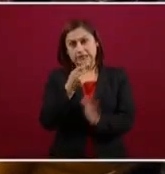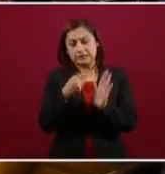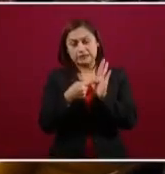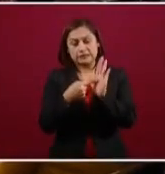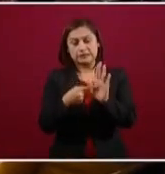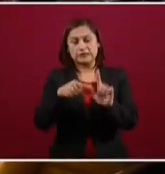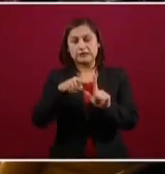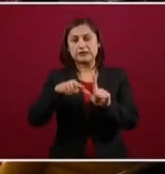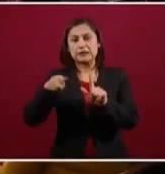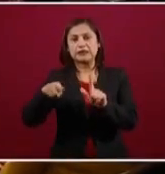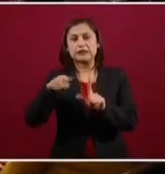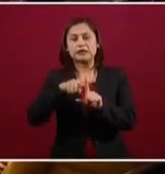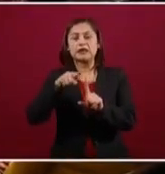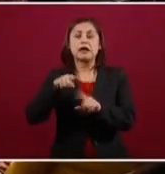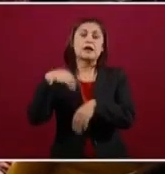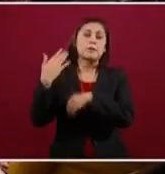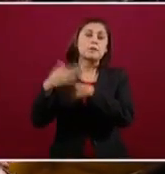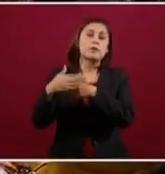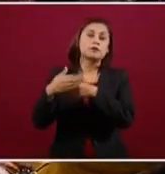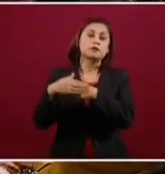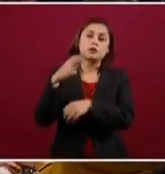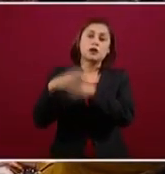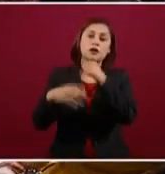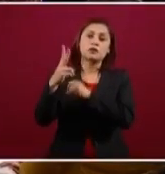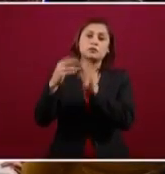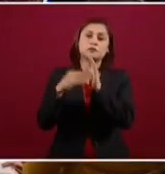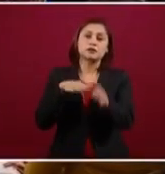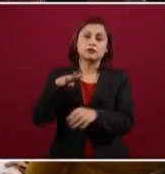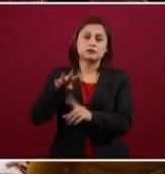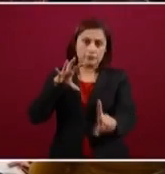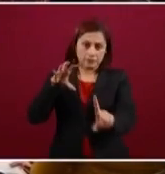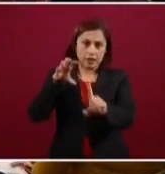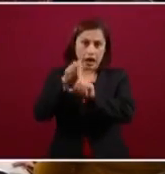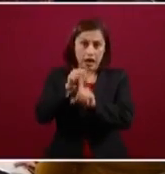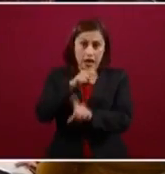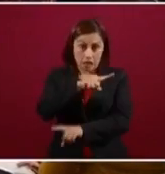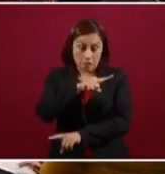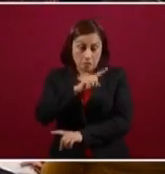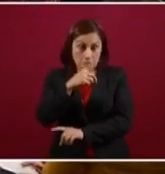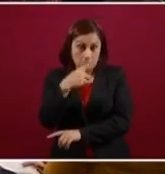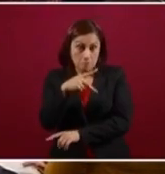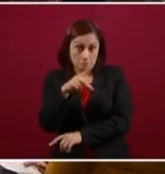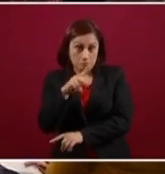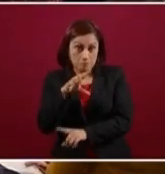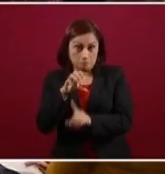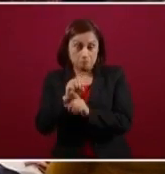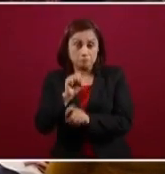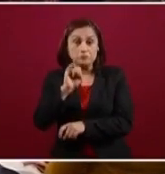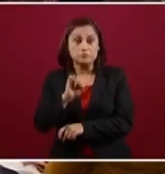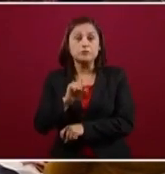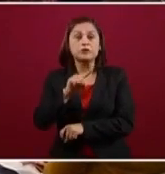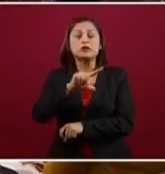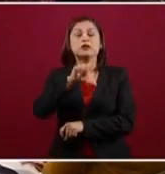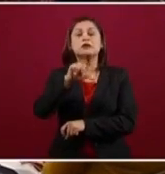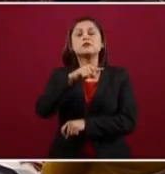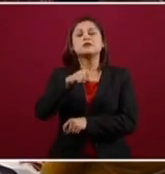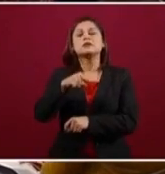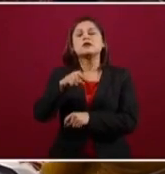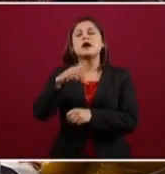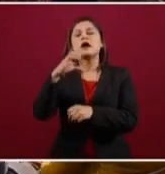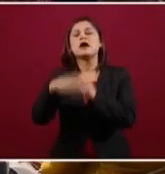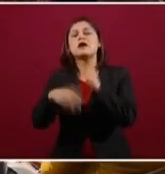final del año? ¿Y cuál sería su pronóstico de crecimiento justamente para cuando termine